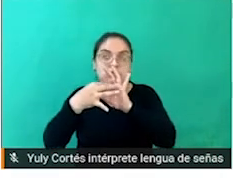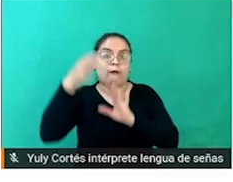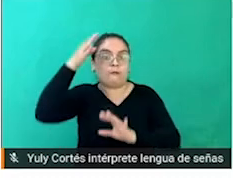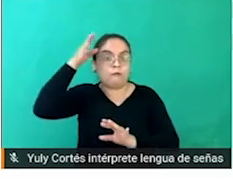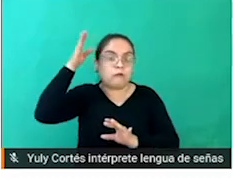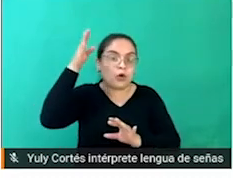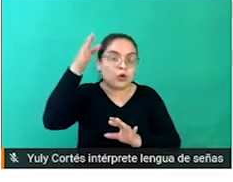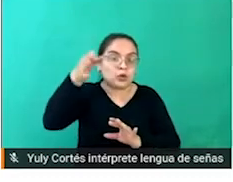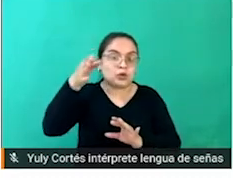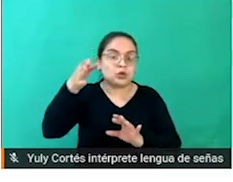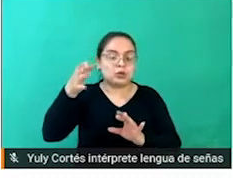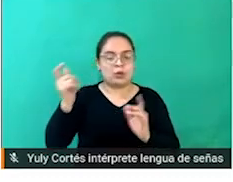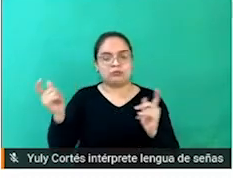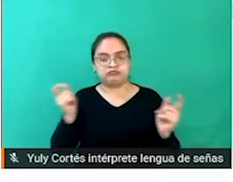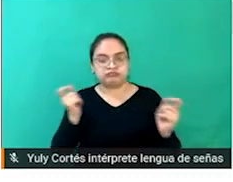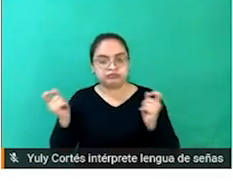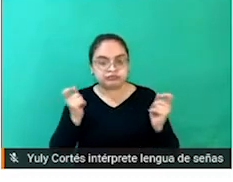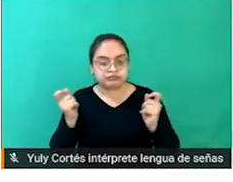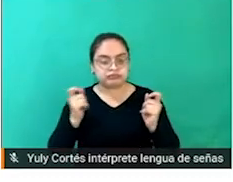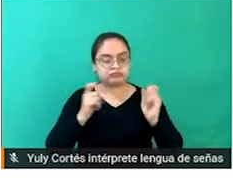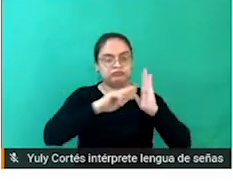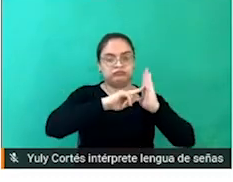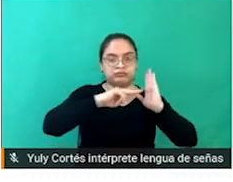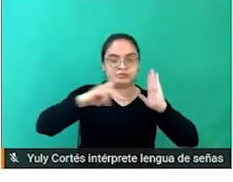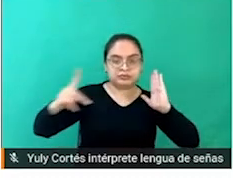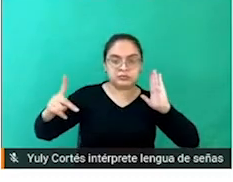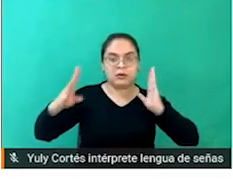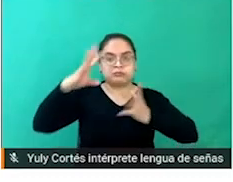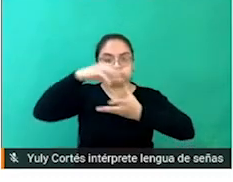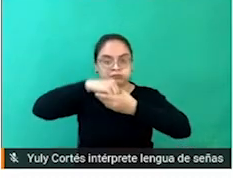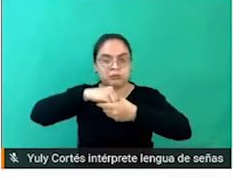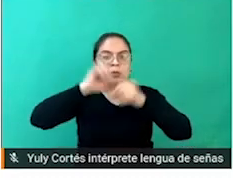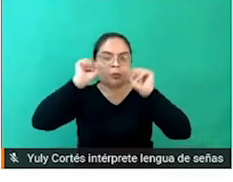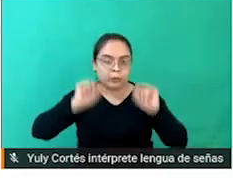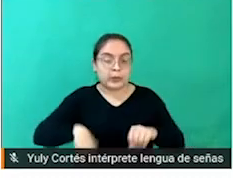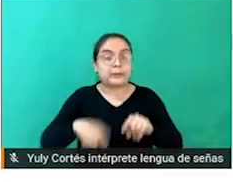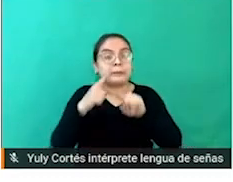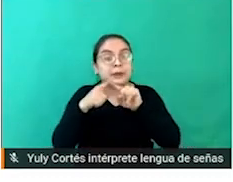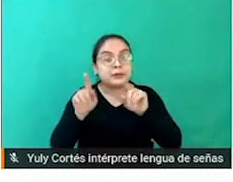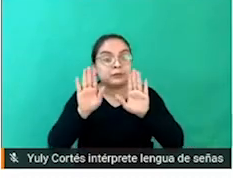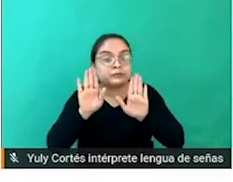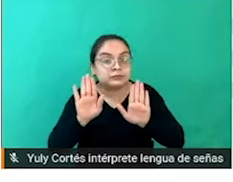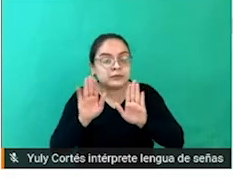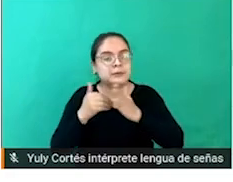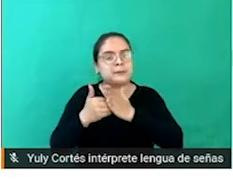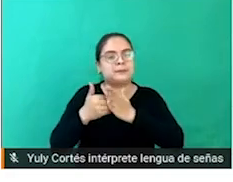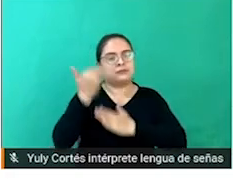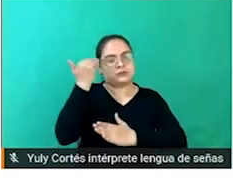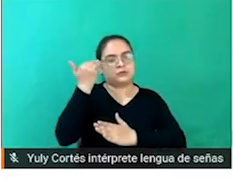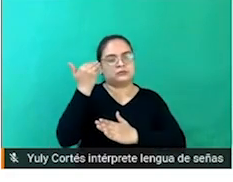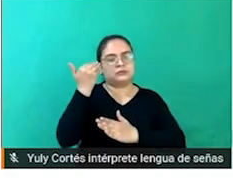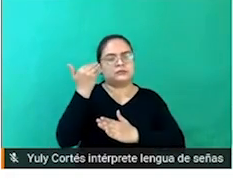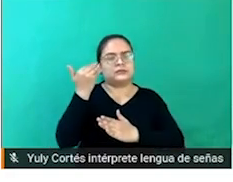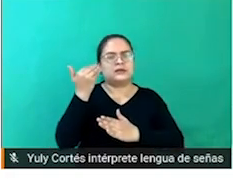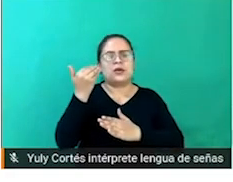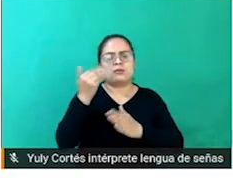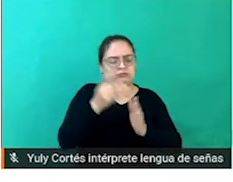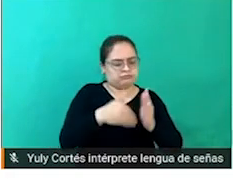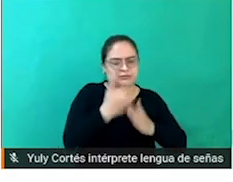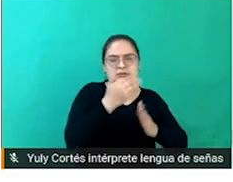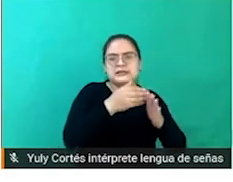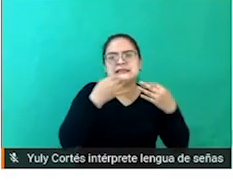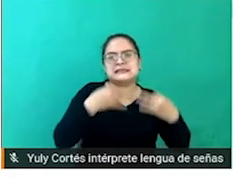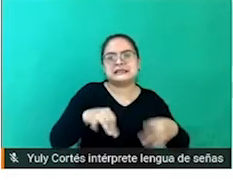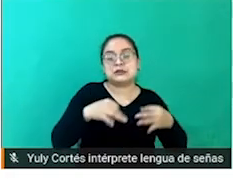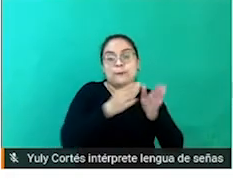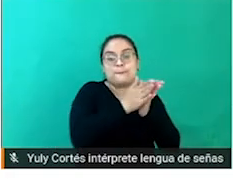completamente automatizada y digitalizada, pero debemos comenzar por lo más simple. La fase